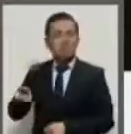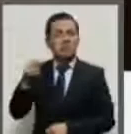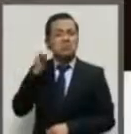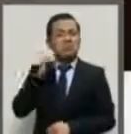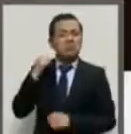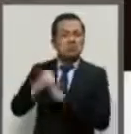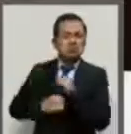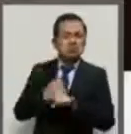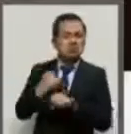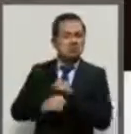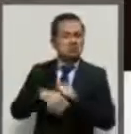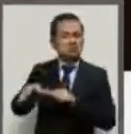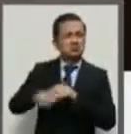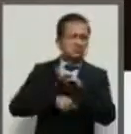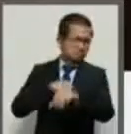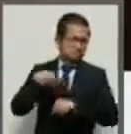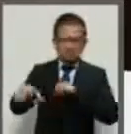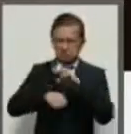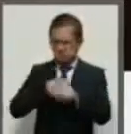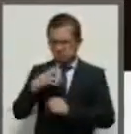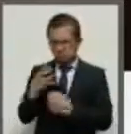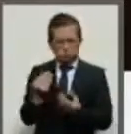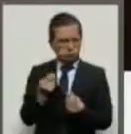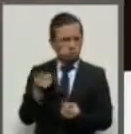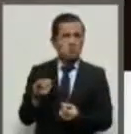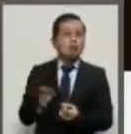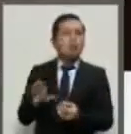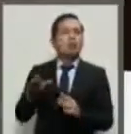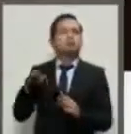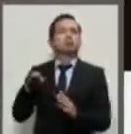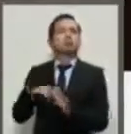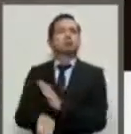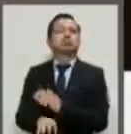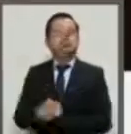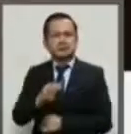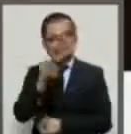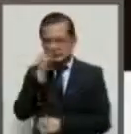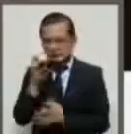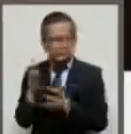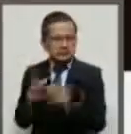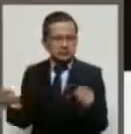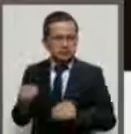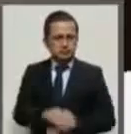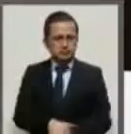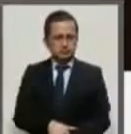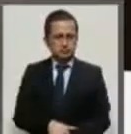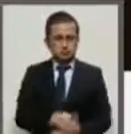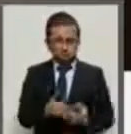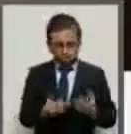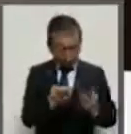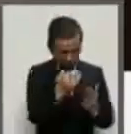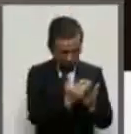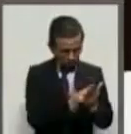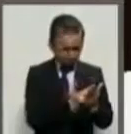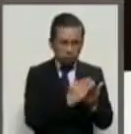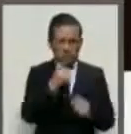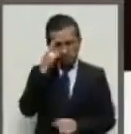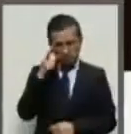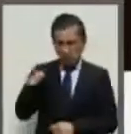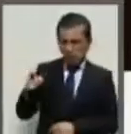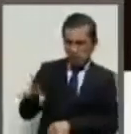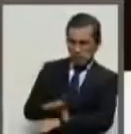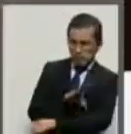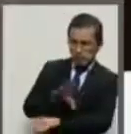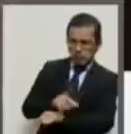casi por desaparecerlas. Con este paquete económico iniciamos la recuperación de las industrias eléctrica